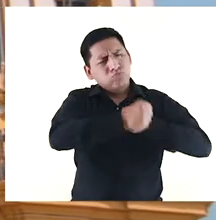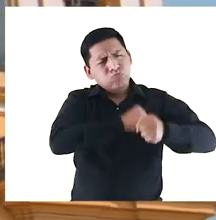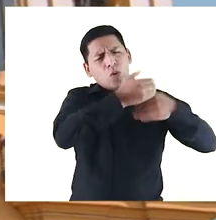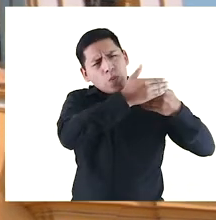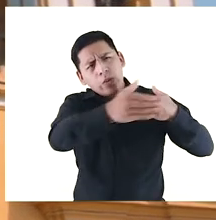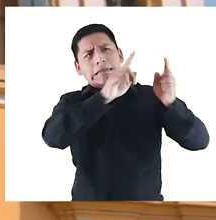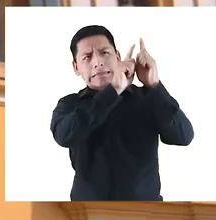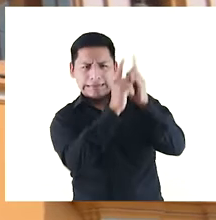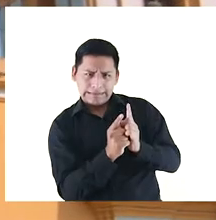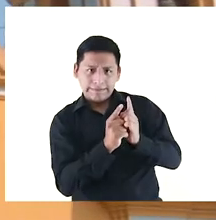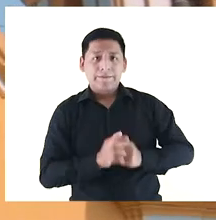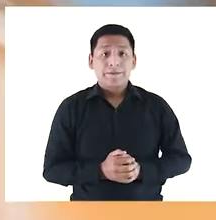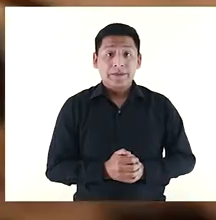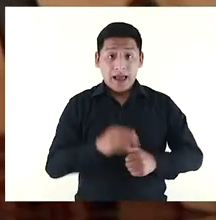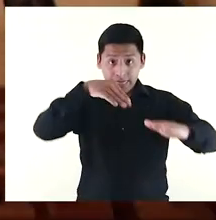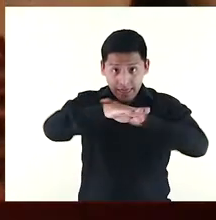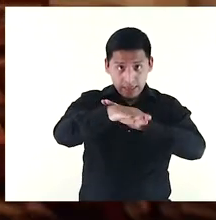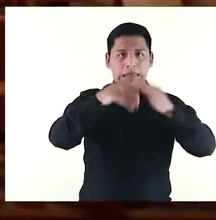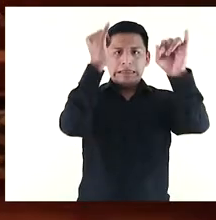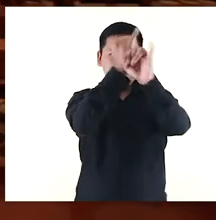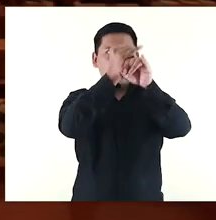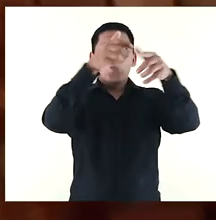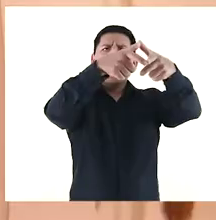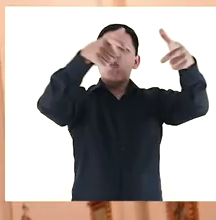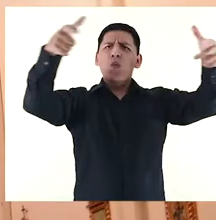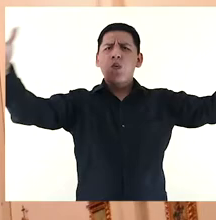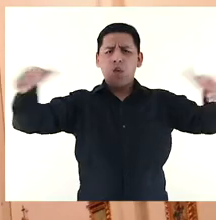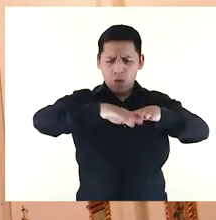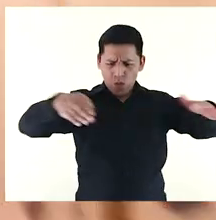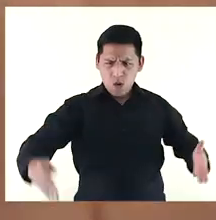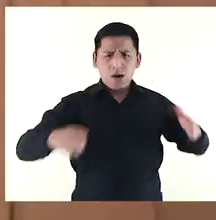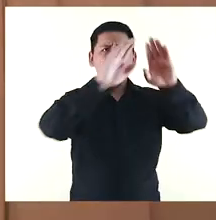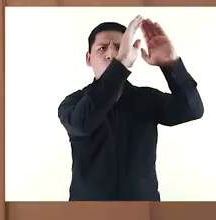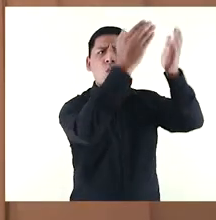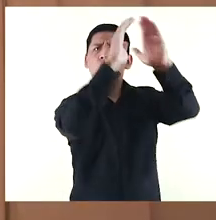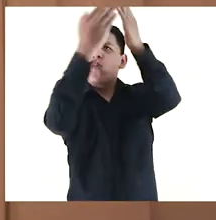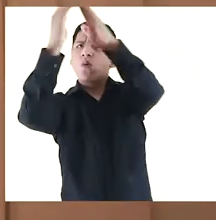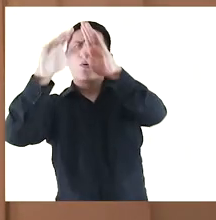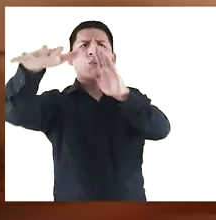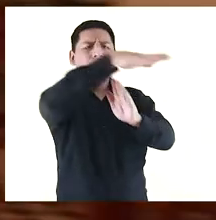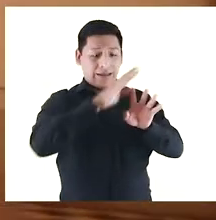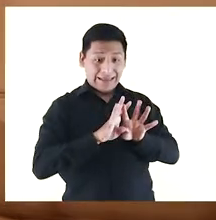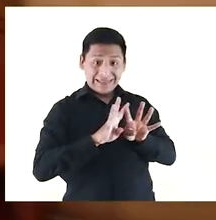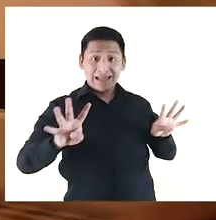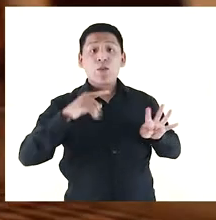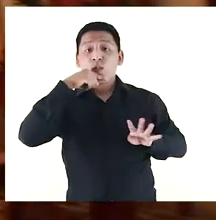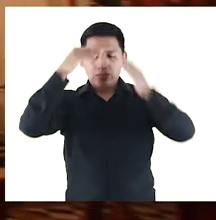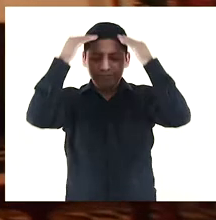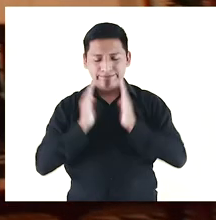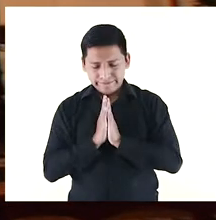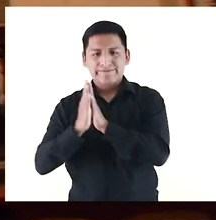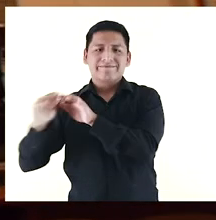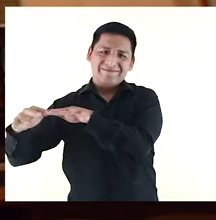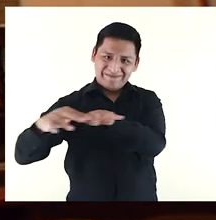y por varios años se fue remodelando. Por dentro luce sencilla, con coro alto, bonitos lunetos y el área con rejas por donde